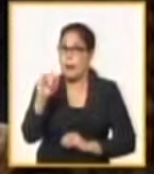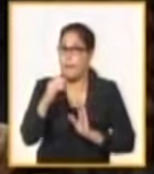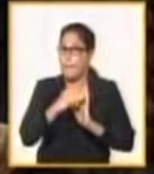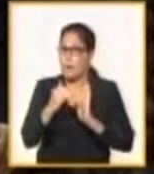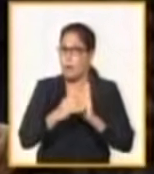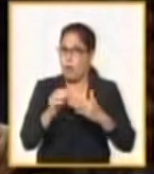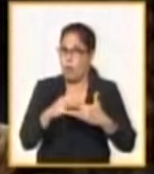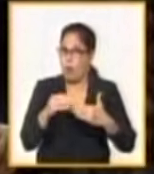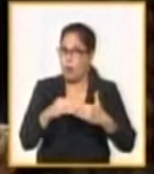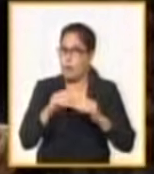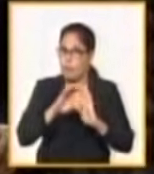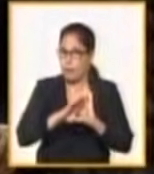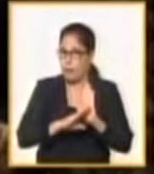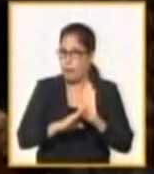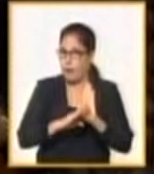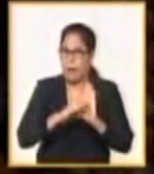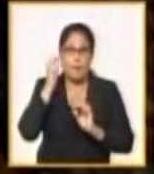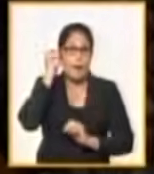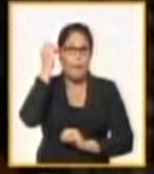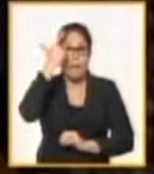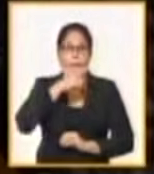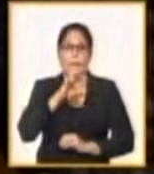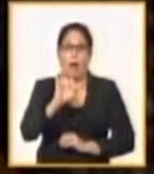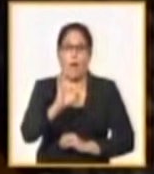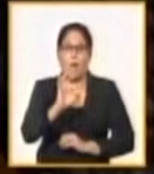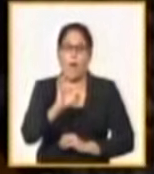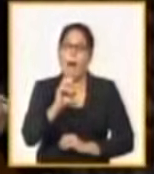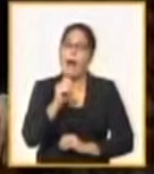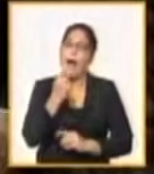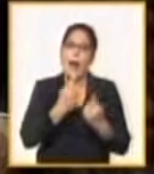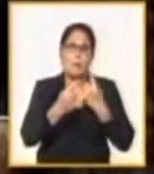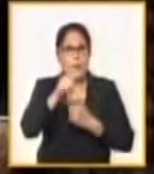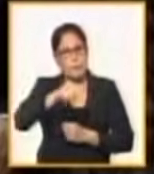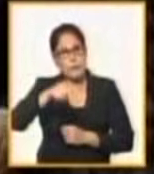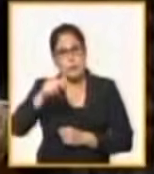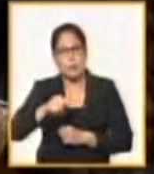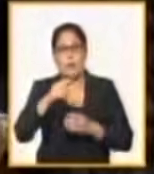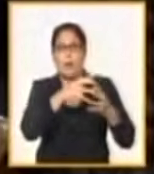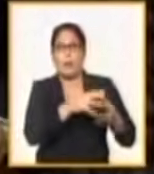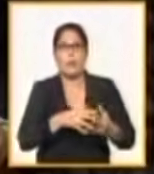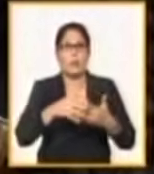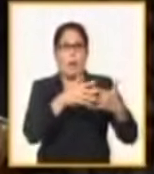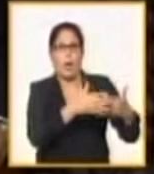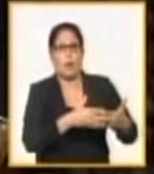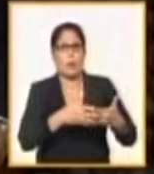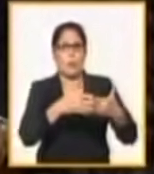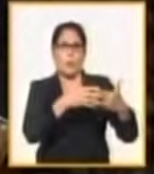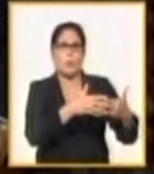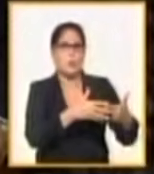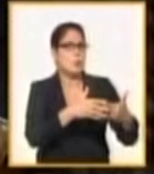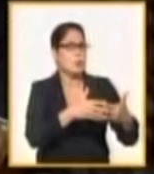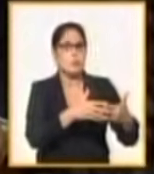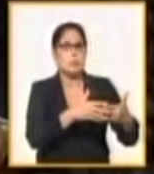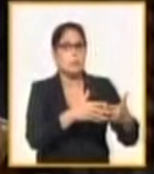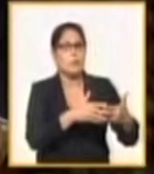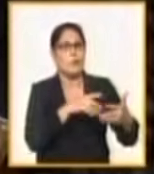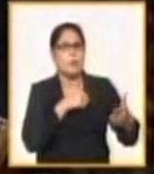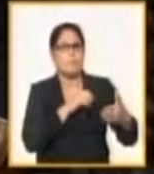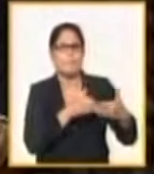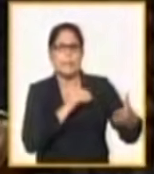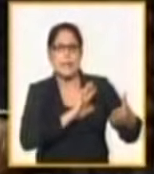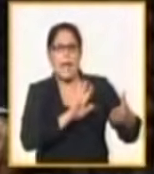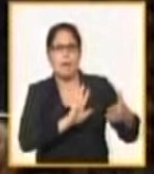dólares. A pesar de argucias procesales, el gobierno de los Estados Unidos quedó totalmente